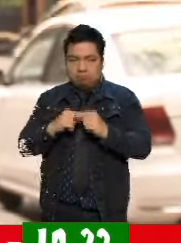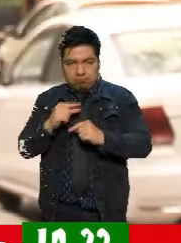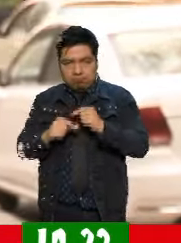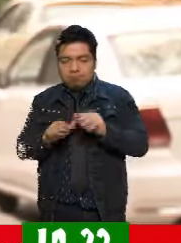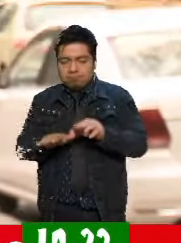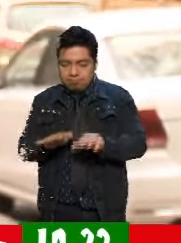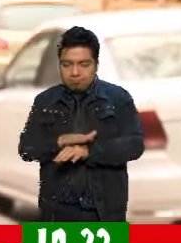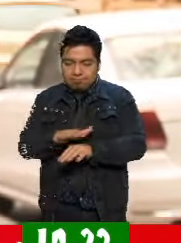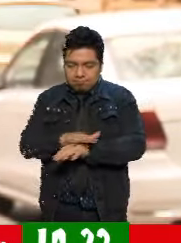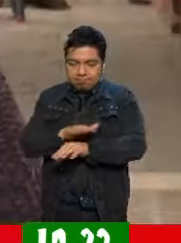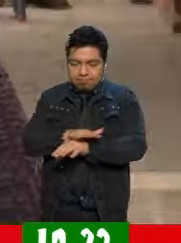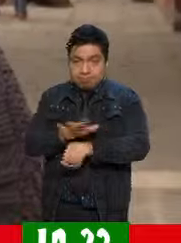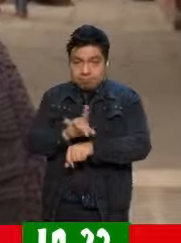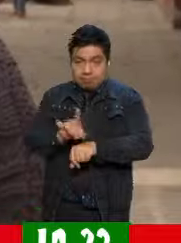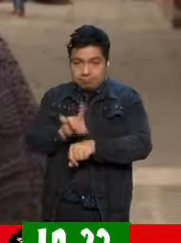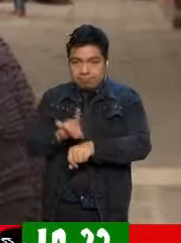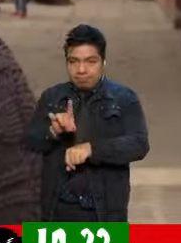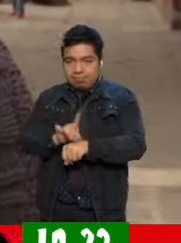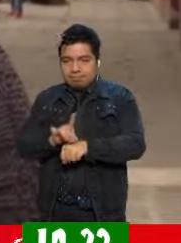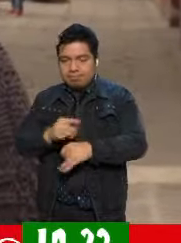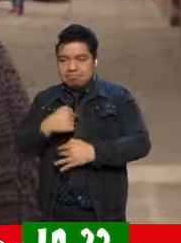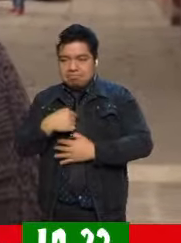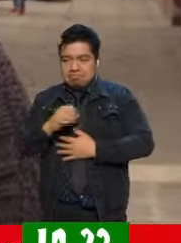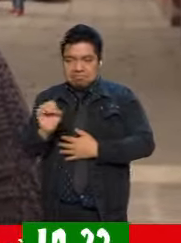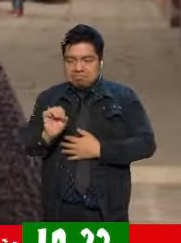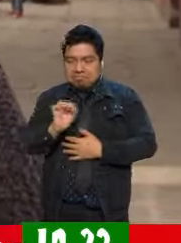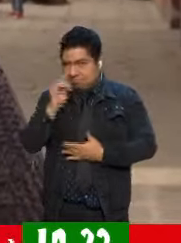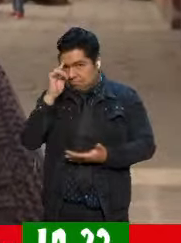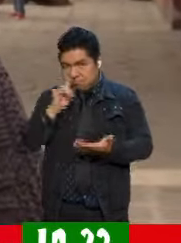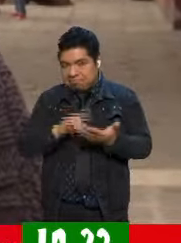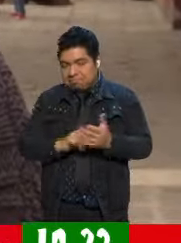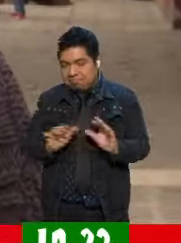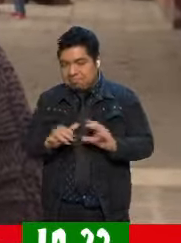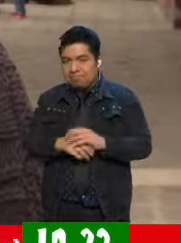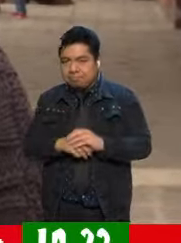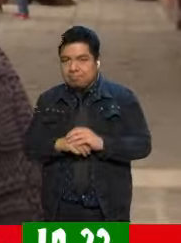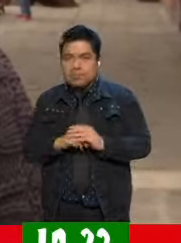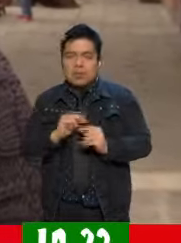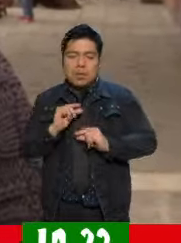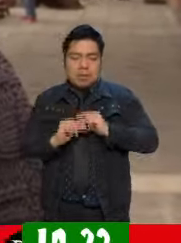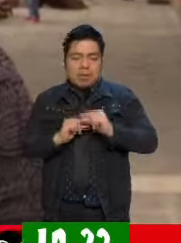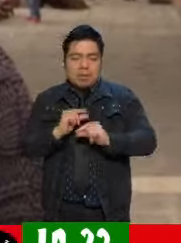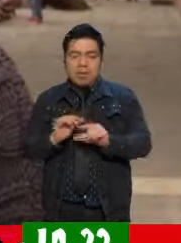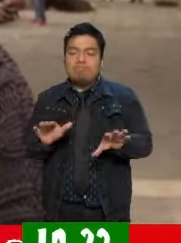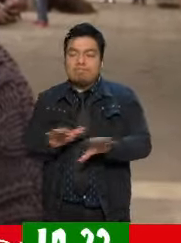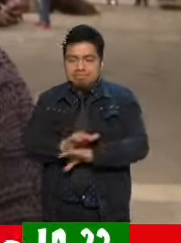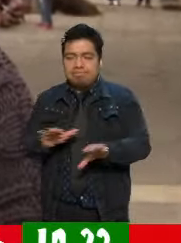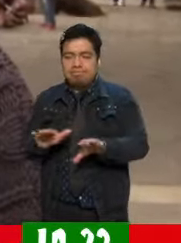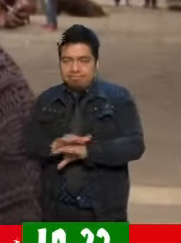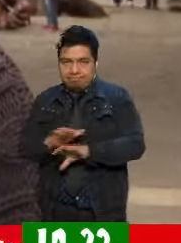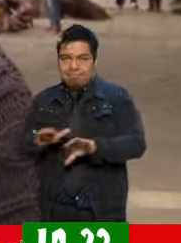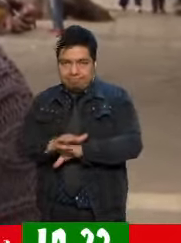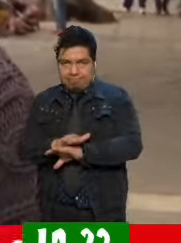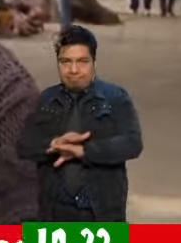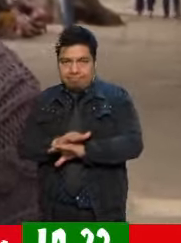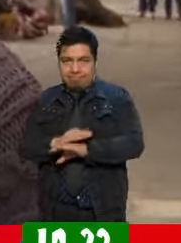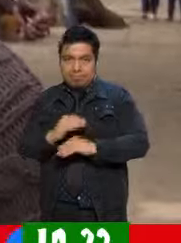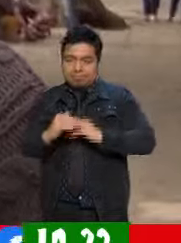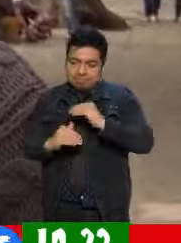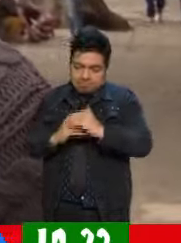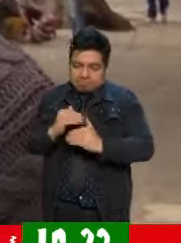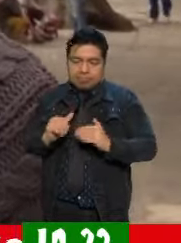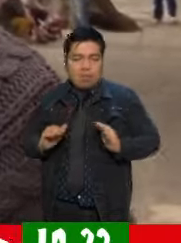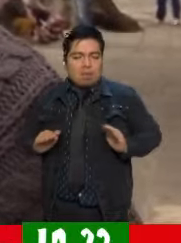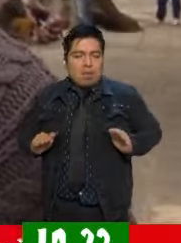las situaciones en las que estamos viviendo. Tampoco lo creo. Creo que evolucionamos y nos vamos adaptando, no sé,